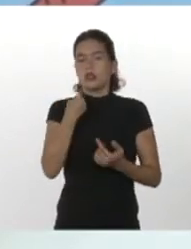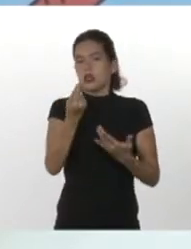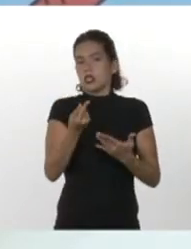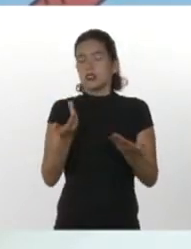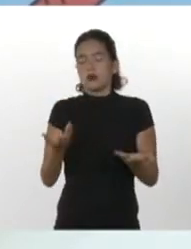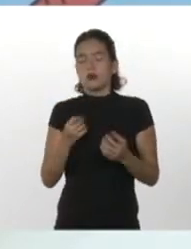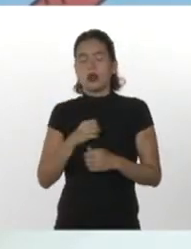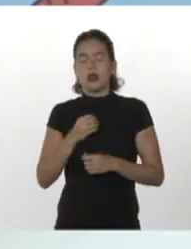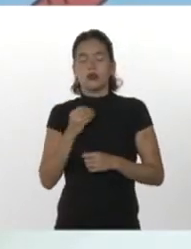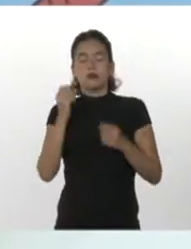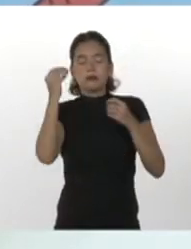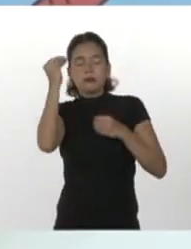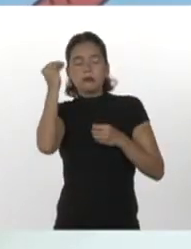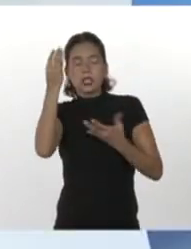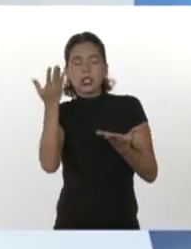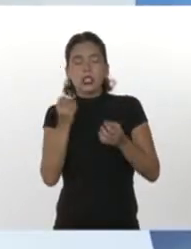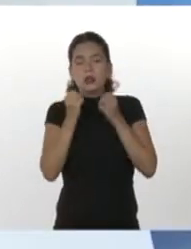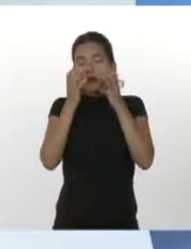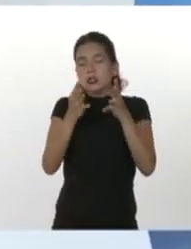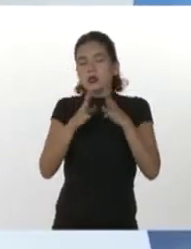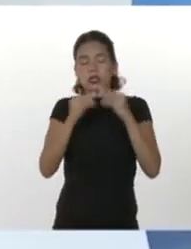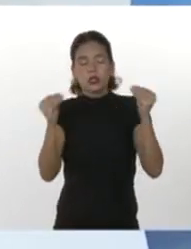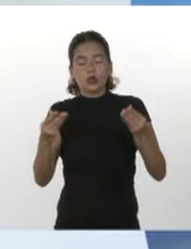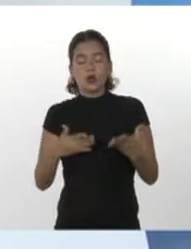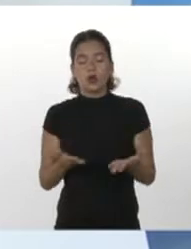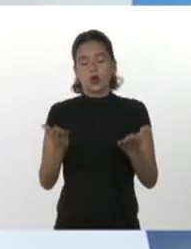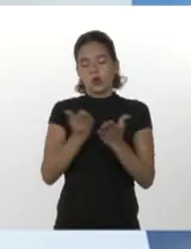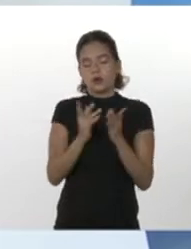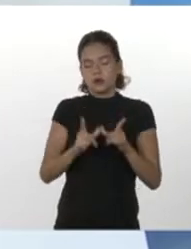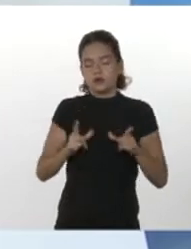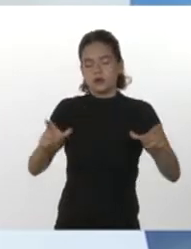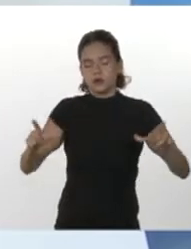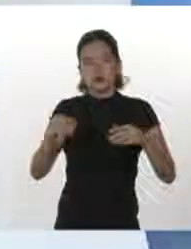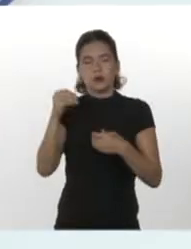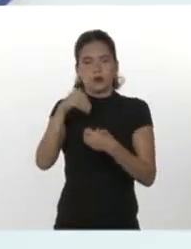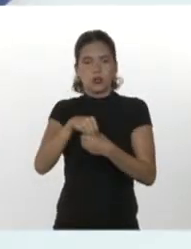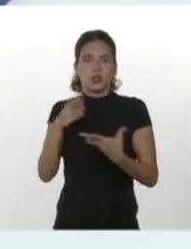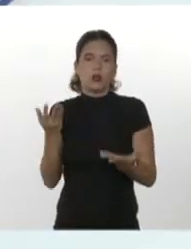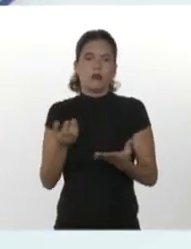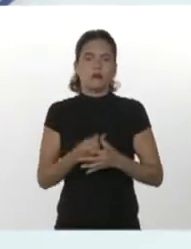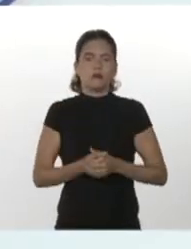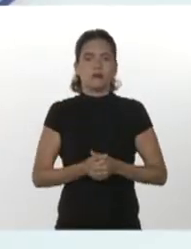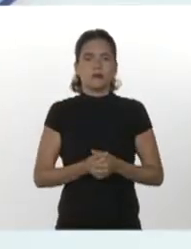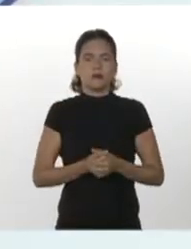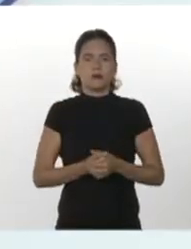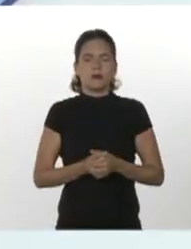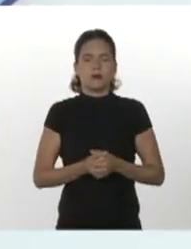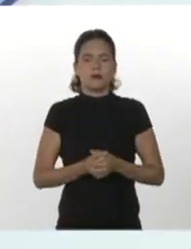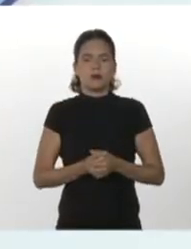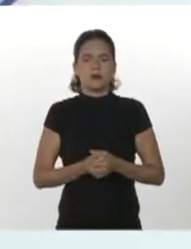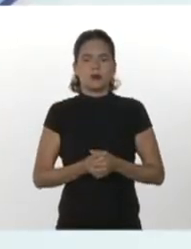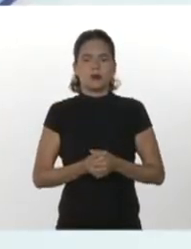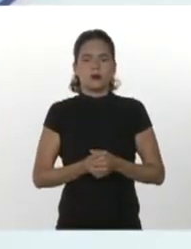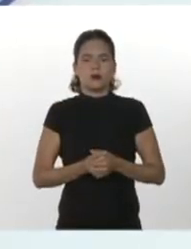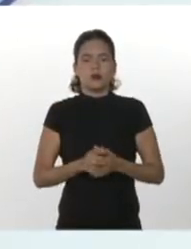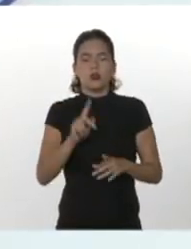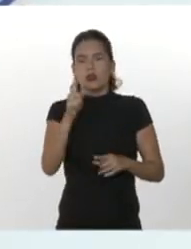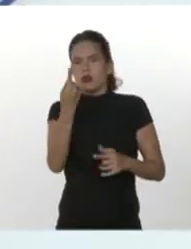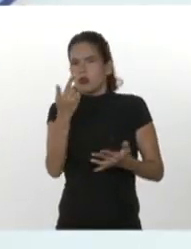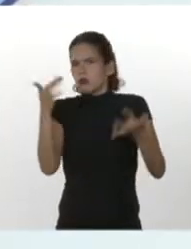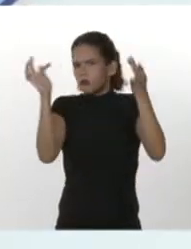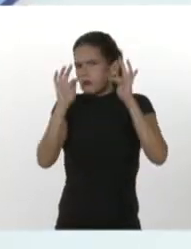entonces la opinión y la expresión de todos los compañeritos que integran esa aula de clase. Es una de